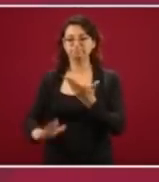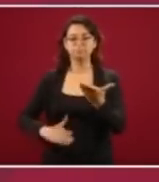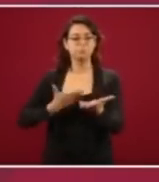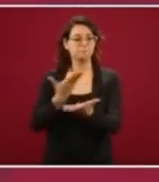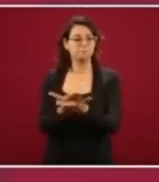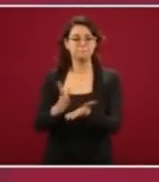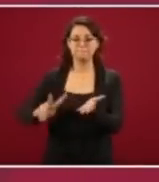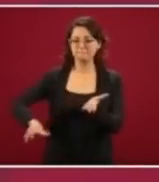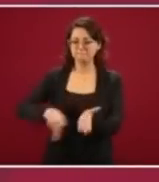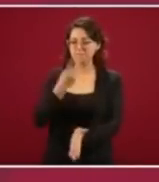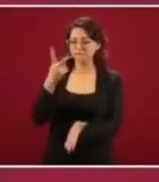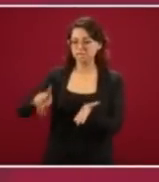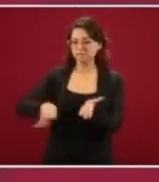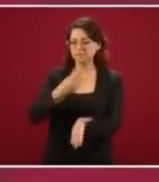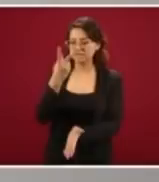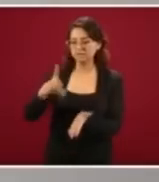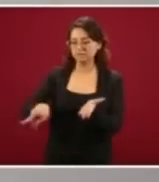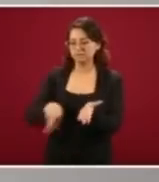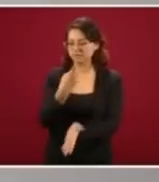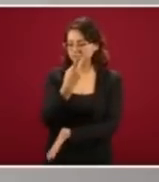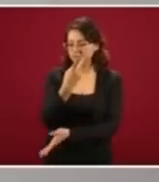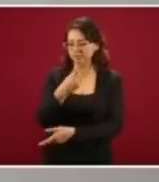planteando,